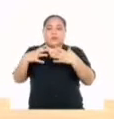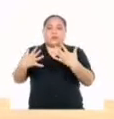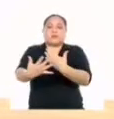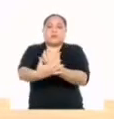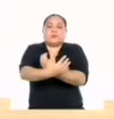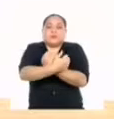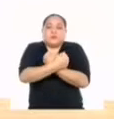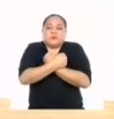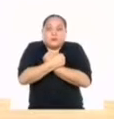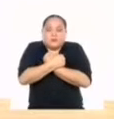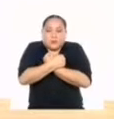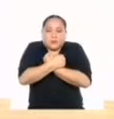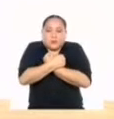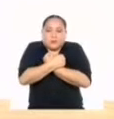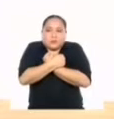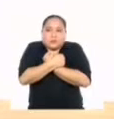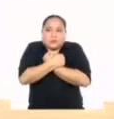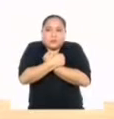abrazamos nuestra rodilla